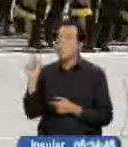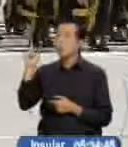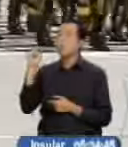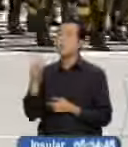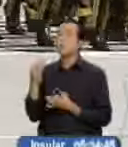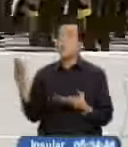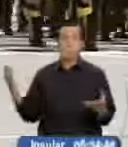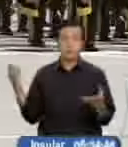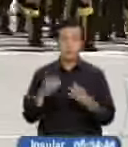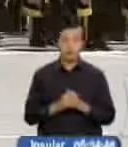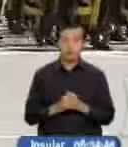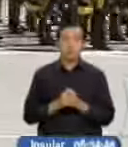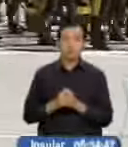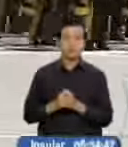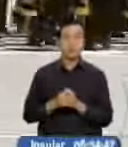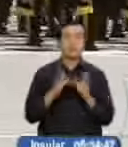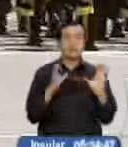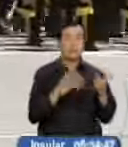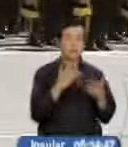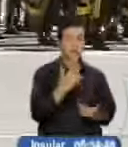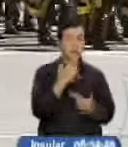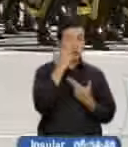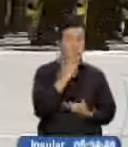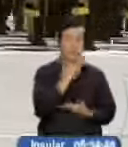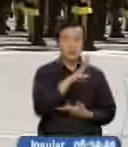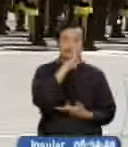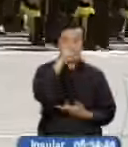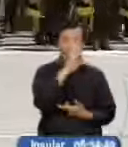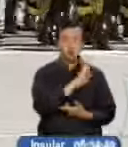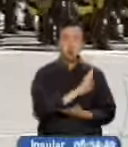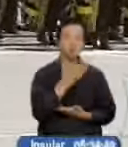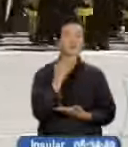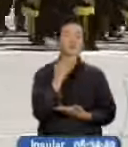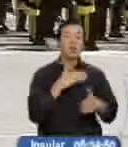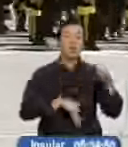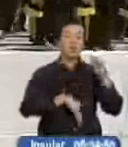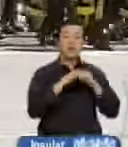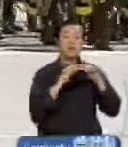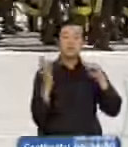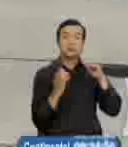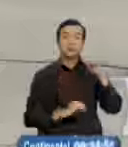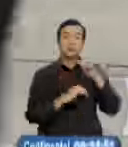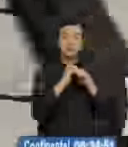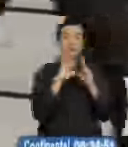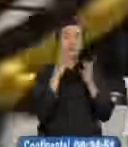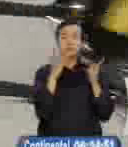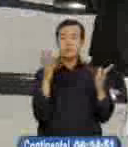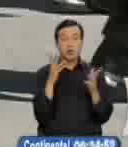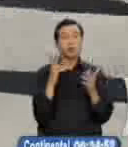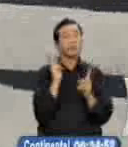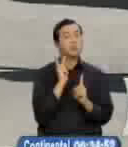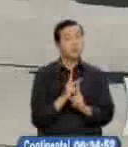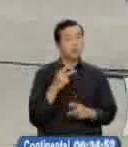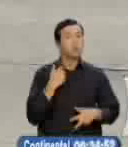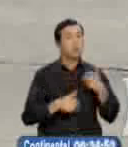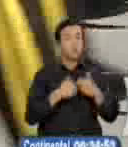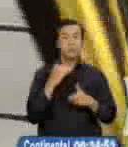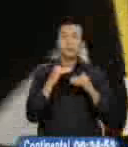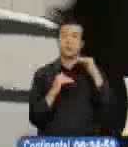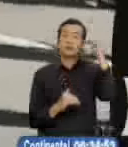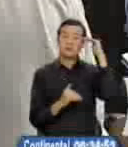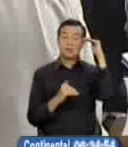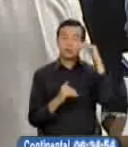diferencia del sistema general, en el sistema militar y policial no existe techo para las pensiones, aspectos que generan una inequidad